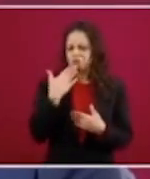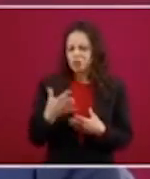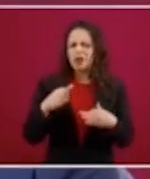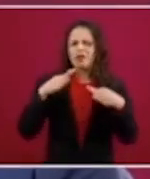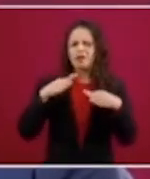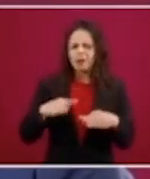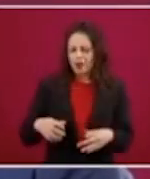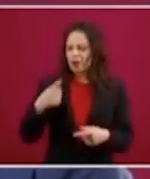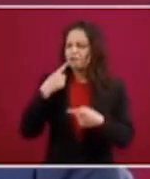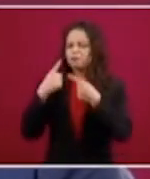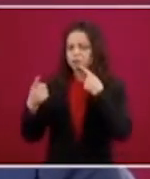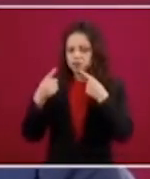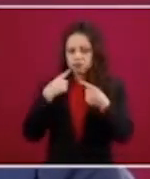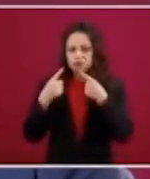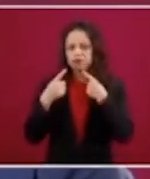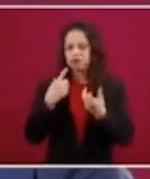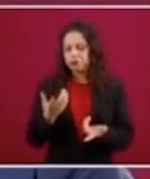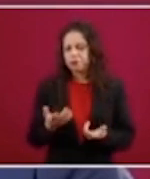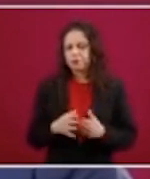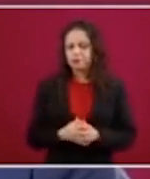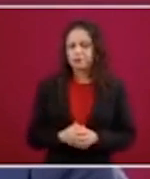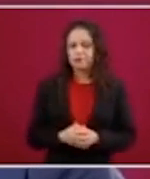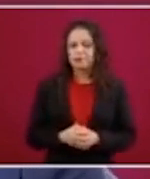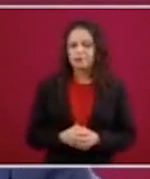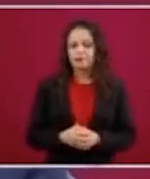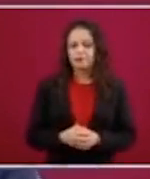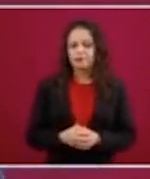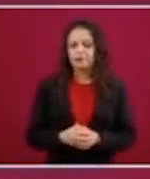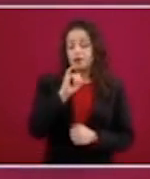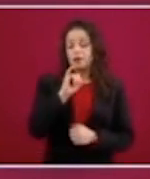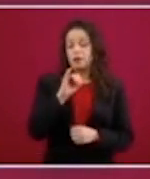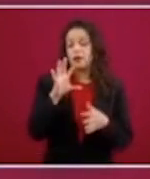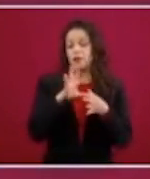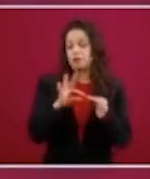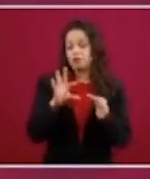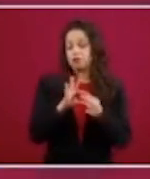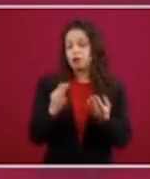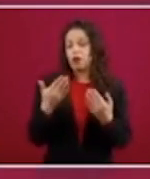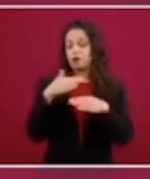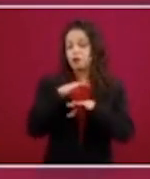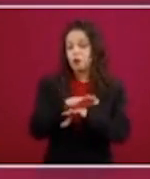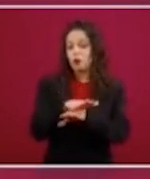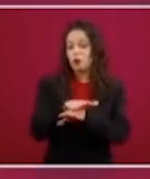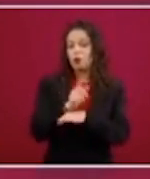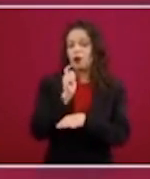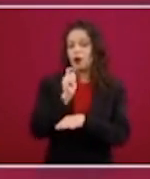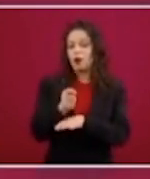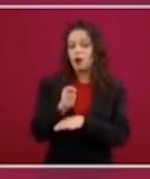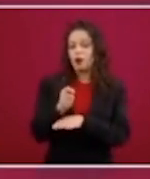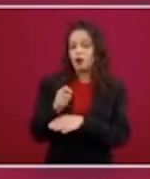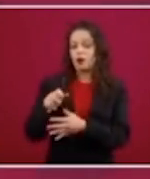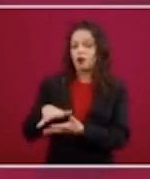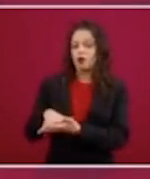Sí vimos lo de el fondo que se